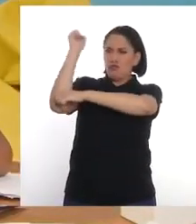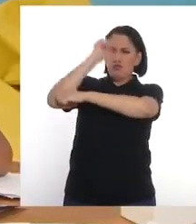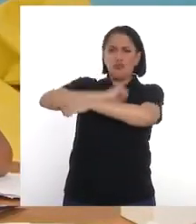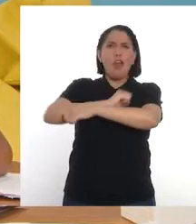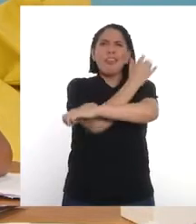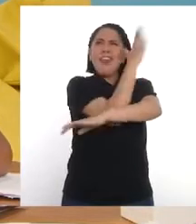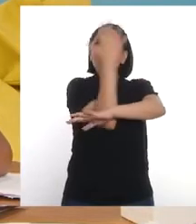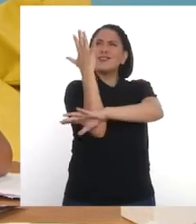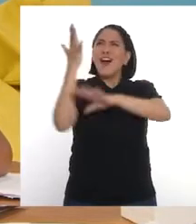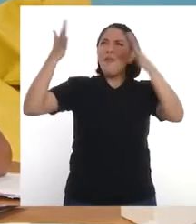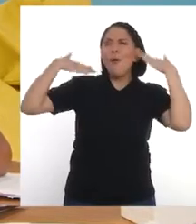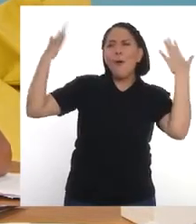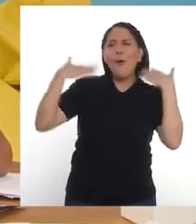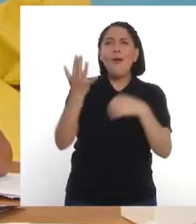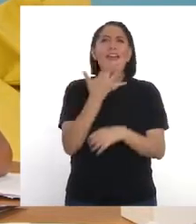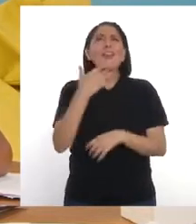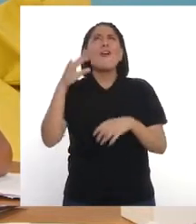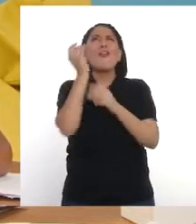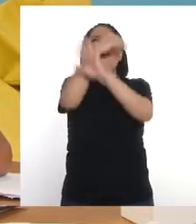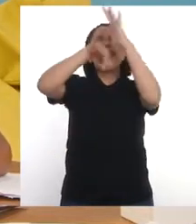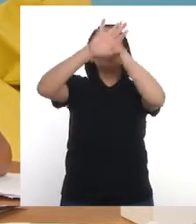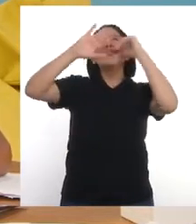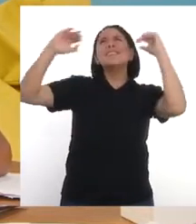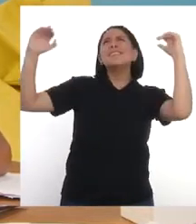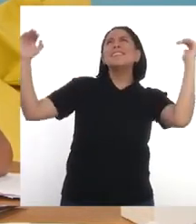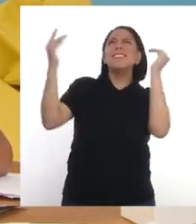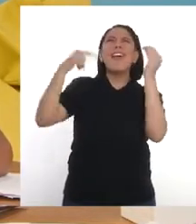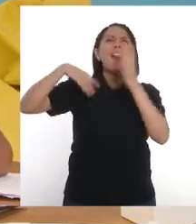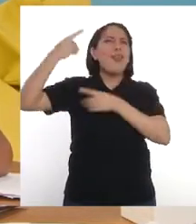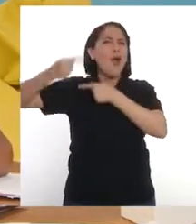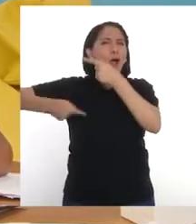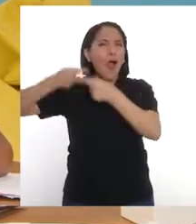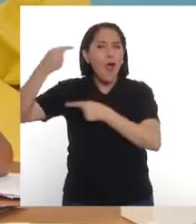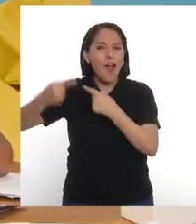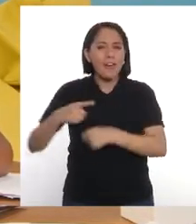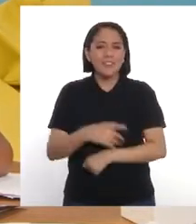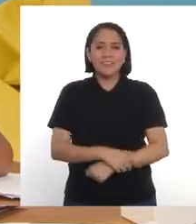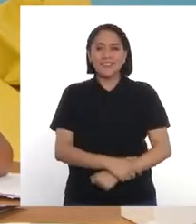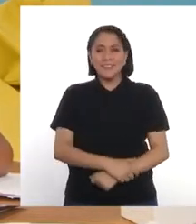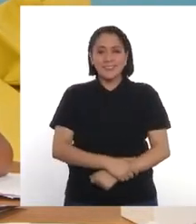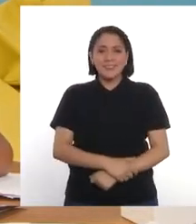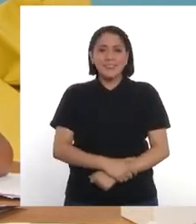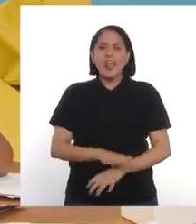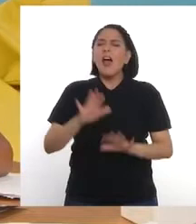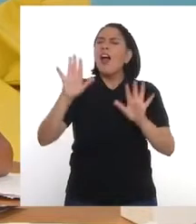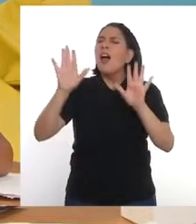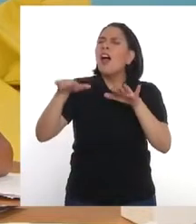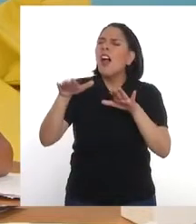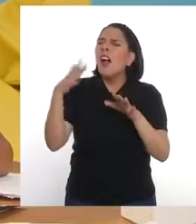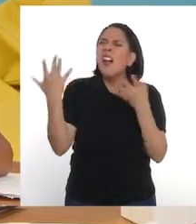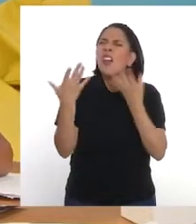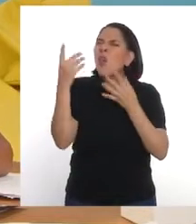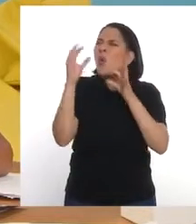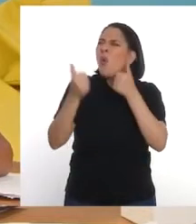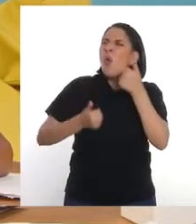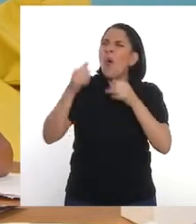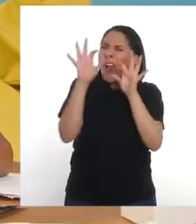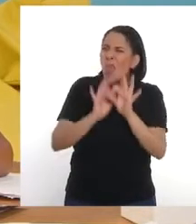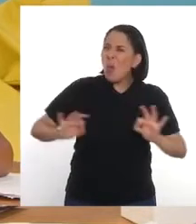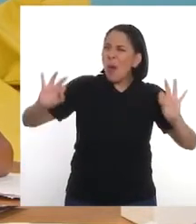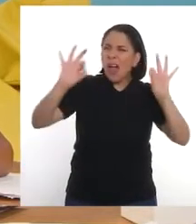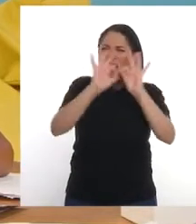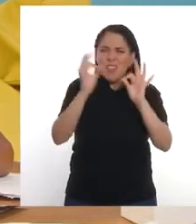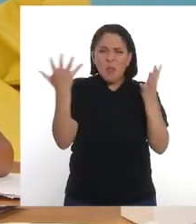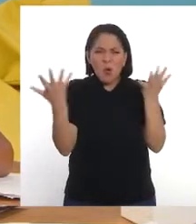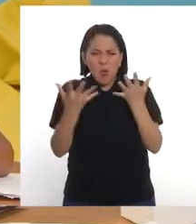los árboles en el verano, el color del cielo que nos acompaña en nuestro día a día. Luis, ¿y qué es lo principal que debemos